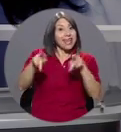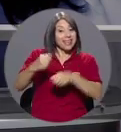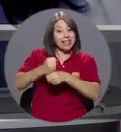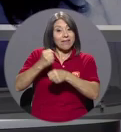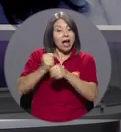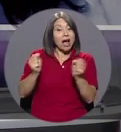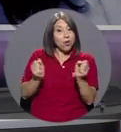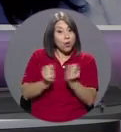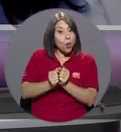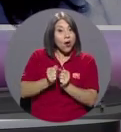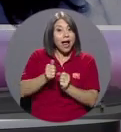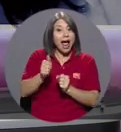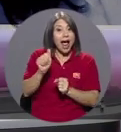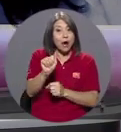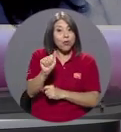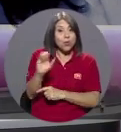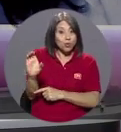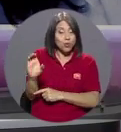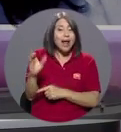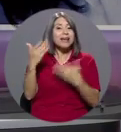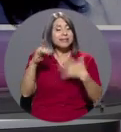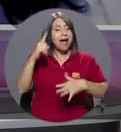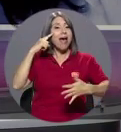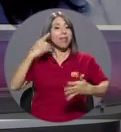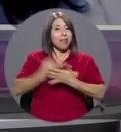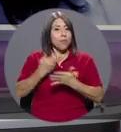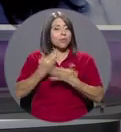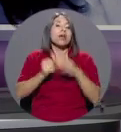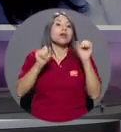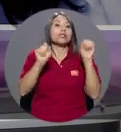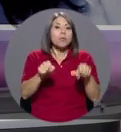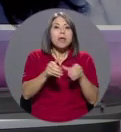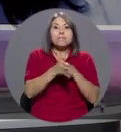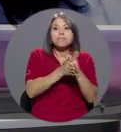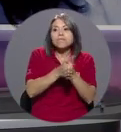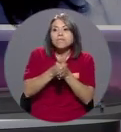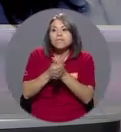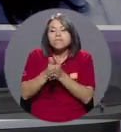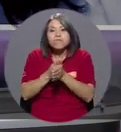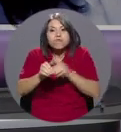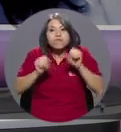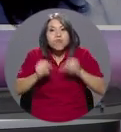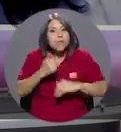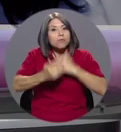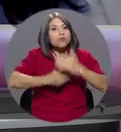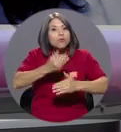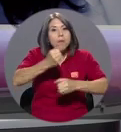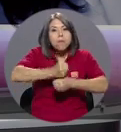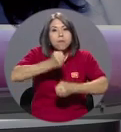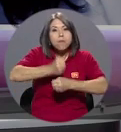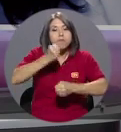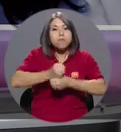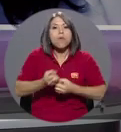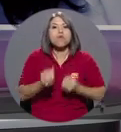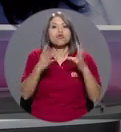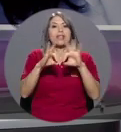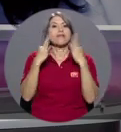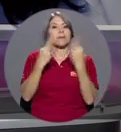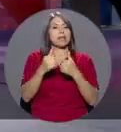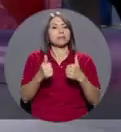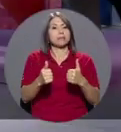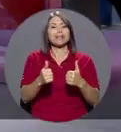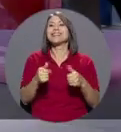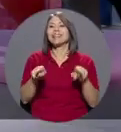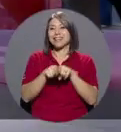La gente que trabaja en acuicultura, que es factible explotar esta área y pues llevar sustento a muchas